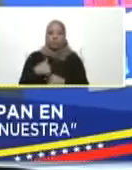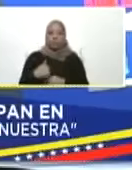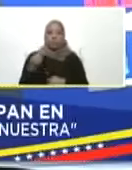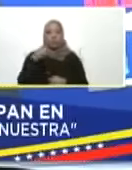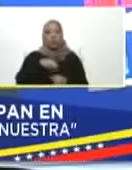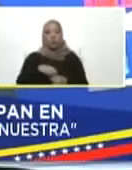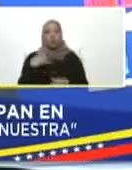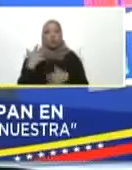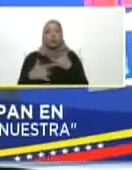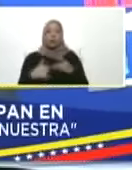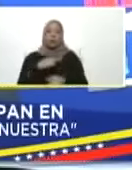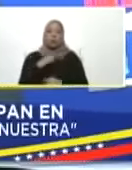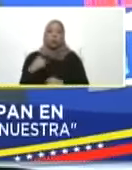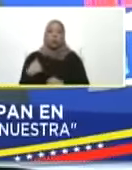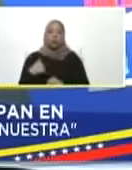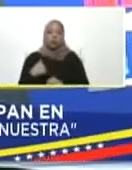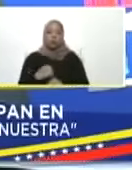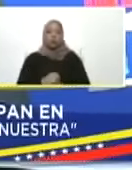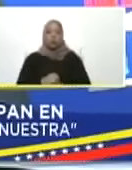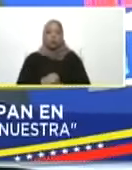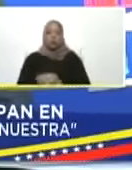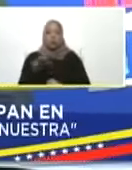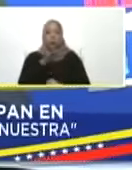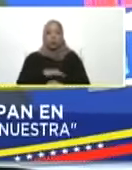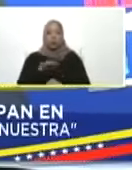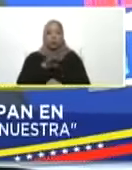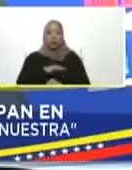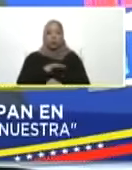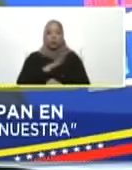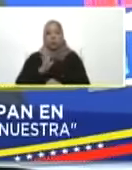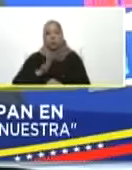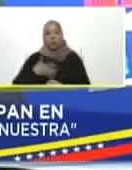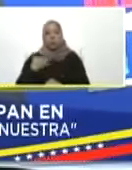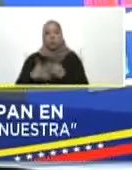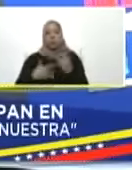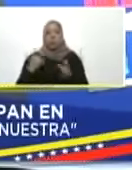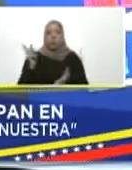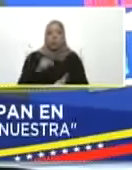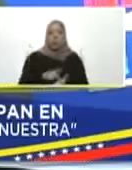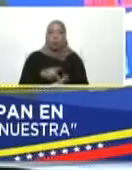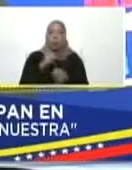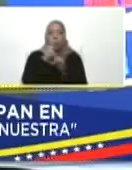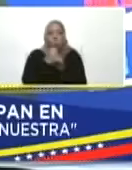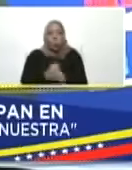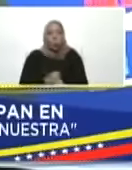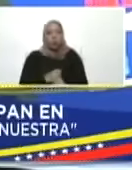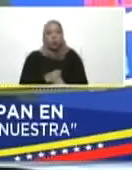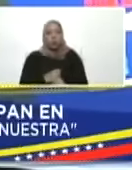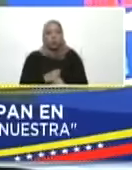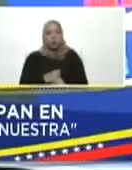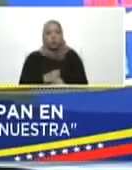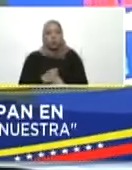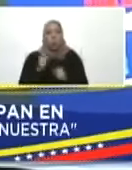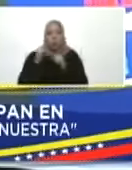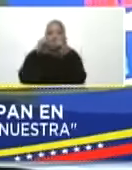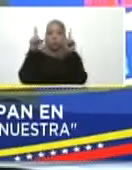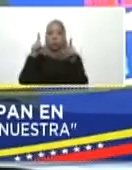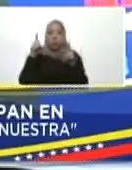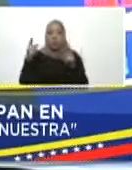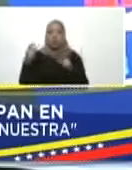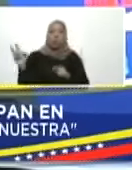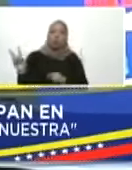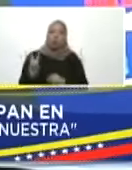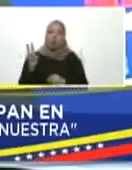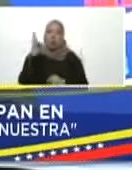acceso a los recursos para que pudiéramos sostener el estado de bienestar que apareció en la